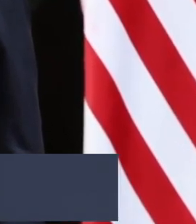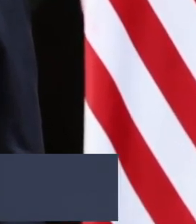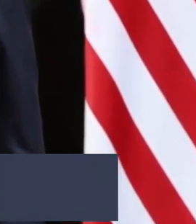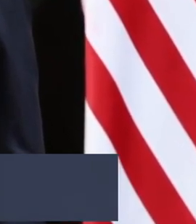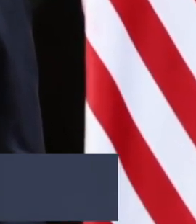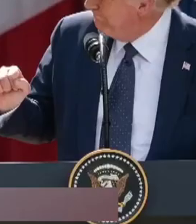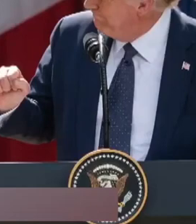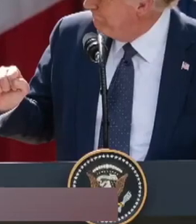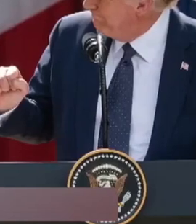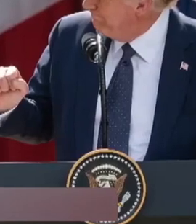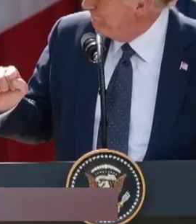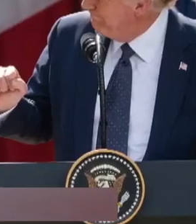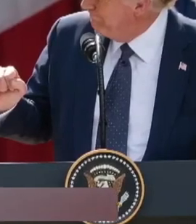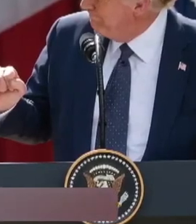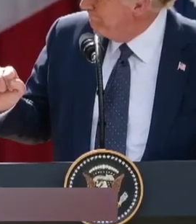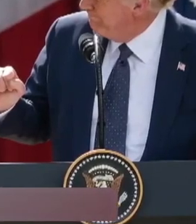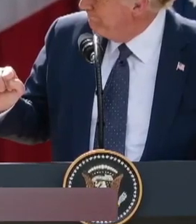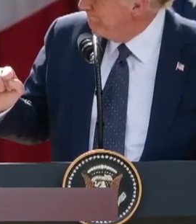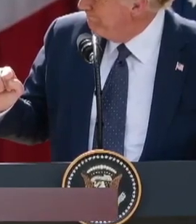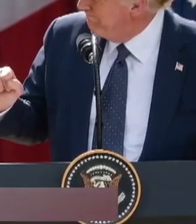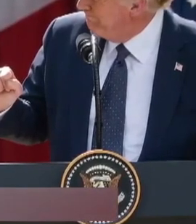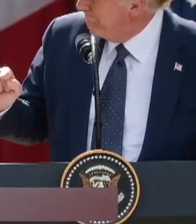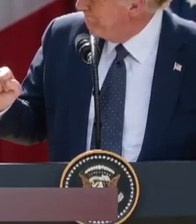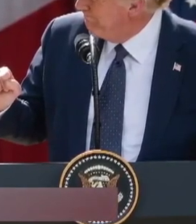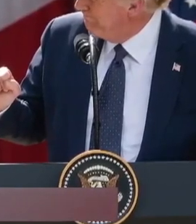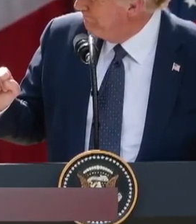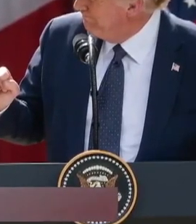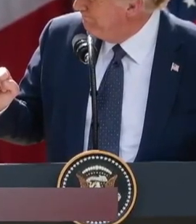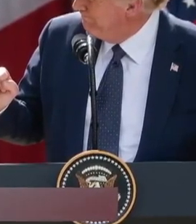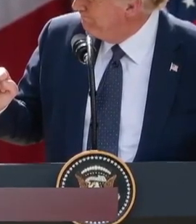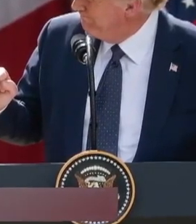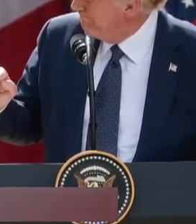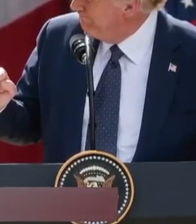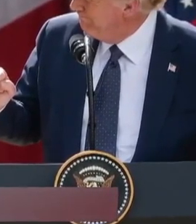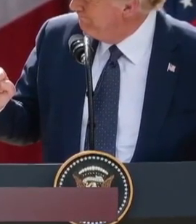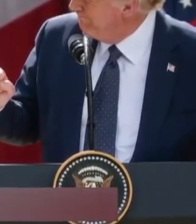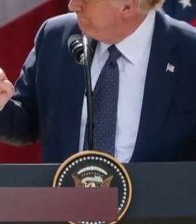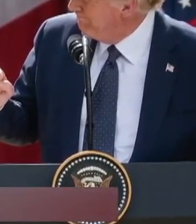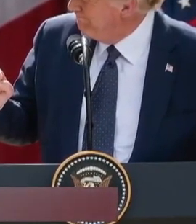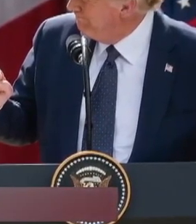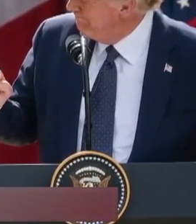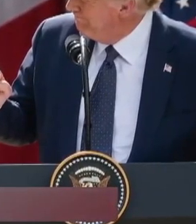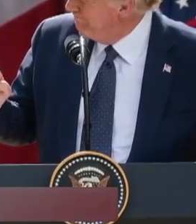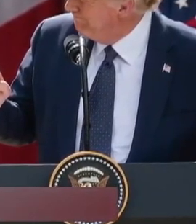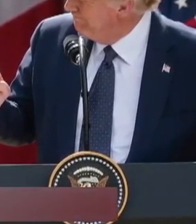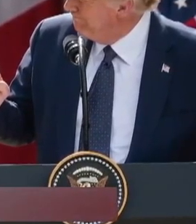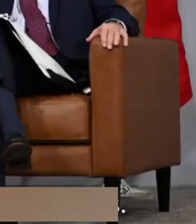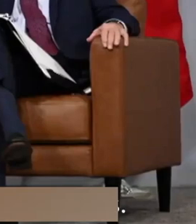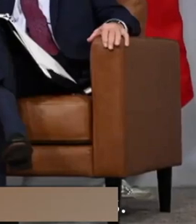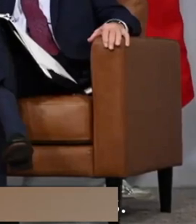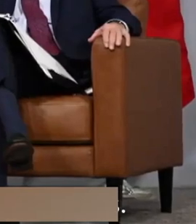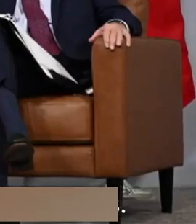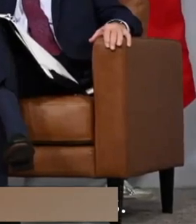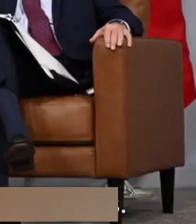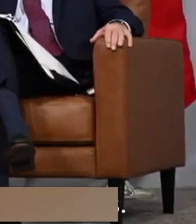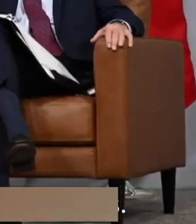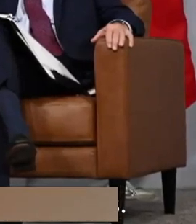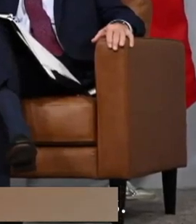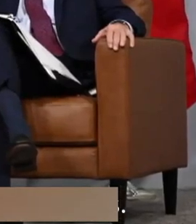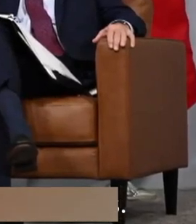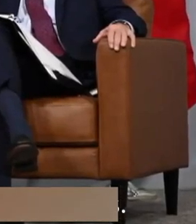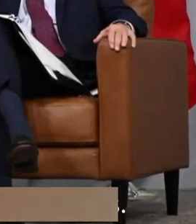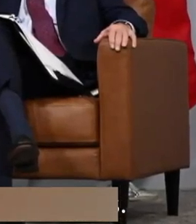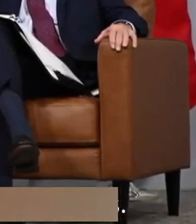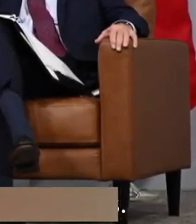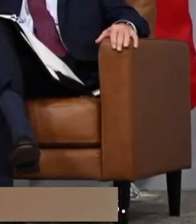pueblos, del pueblo de Estados Unidos y del pueblo de México. Y nos hemos entendido. Y por eso somos